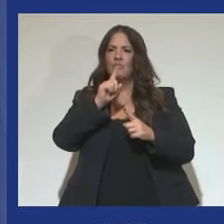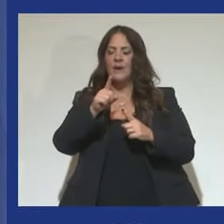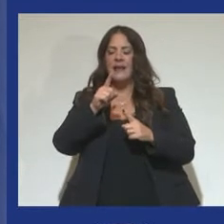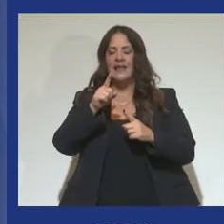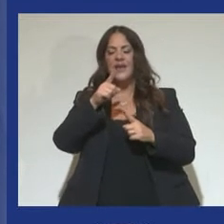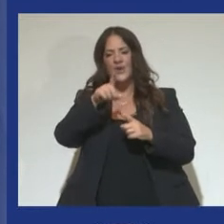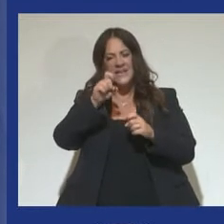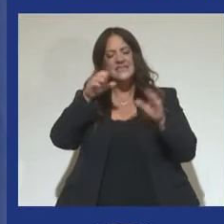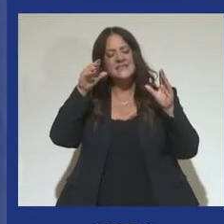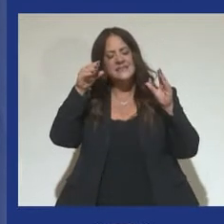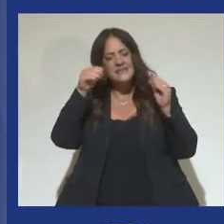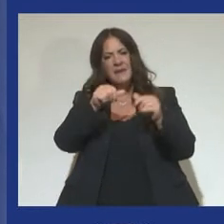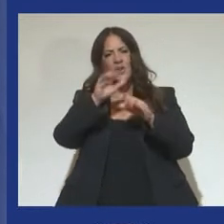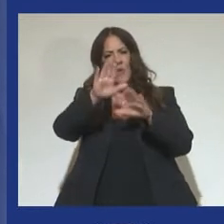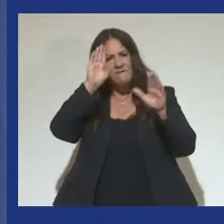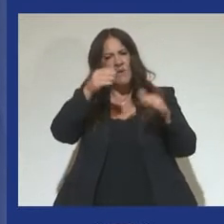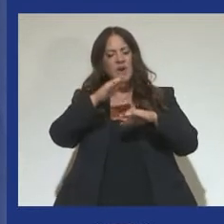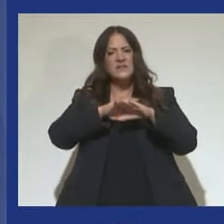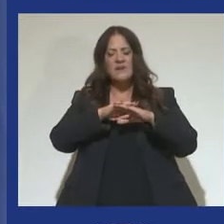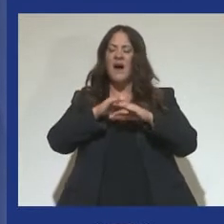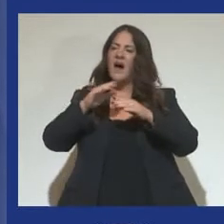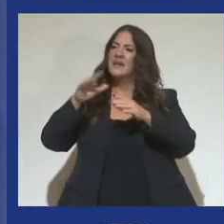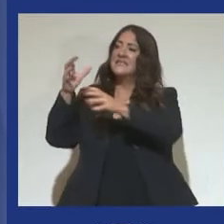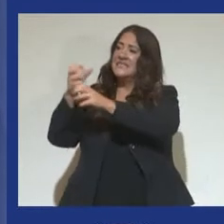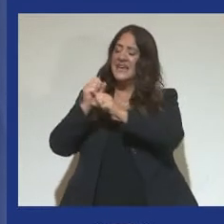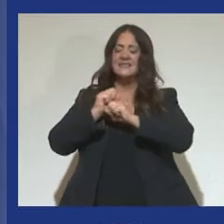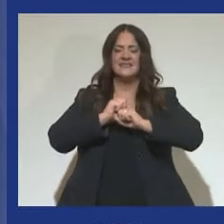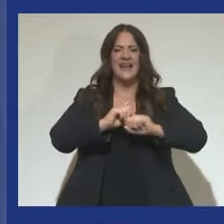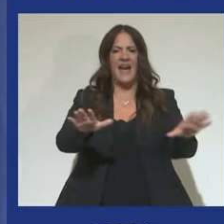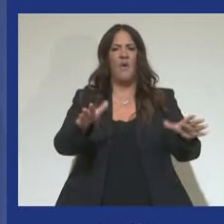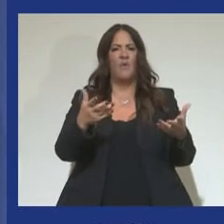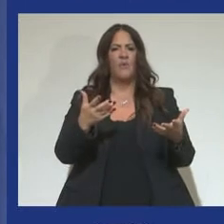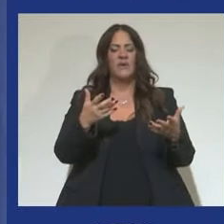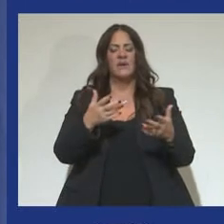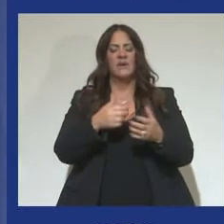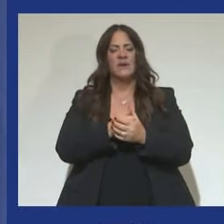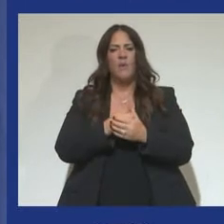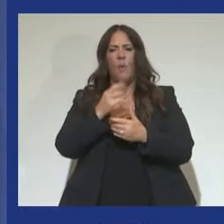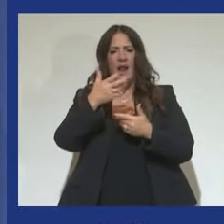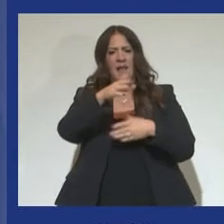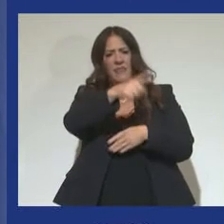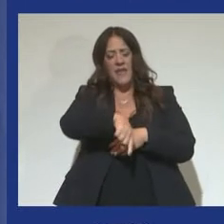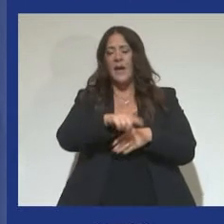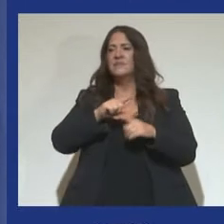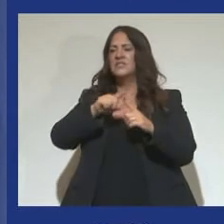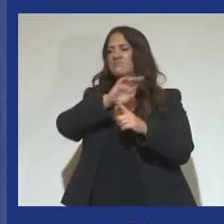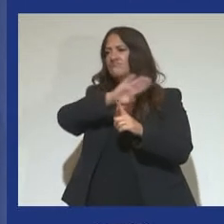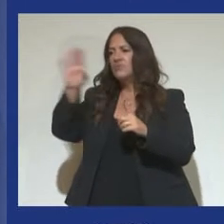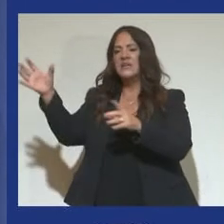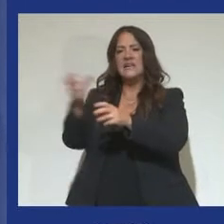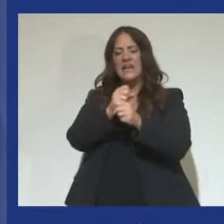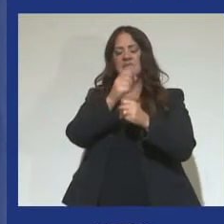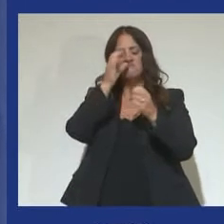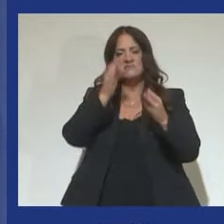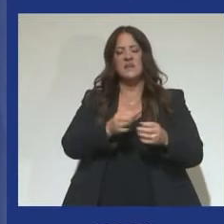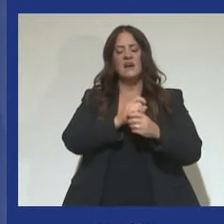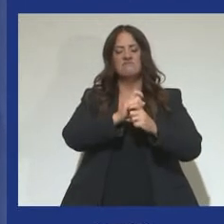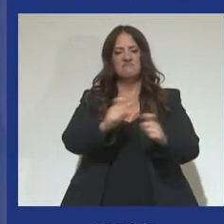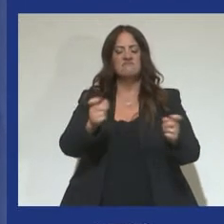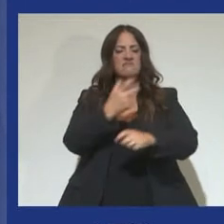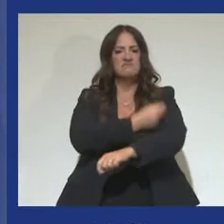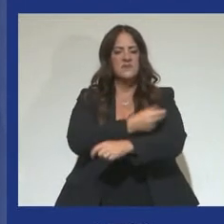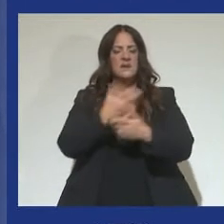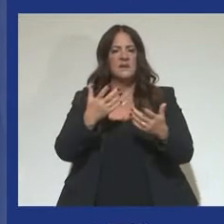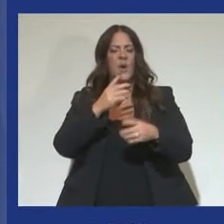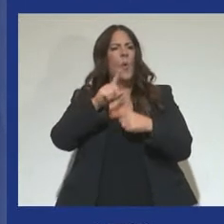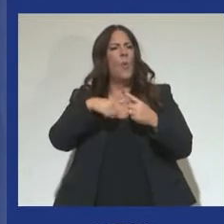en de hecho a distribuir las vacunas en algunos estados tienen categorías arte hacia la gente